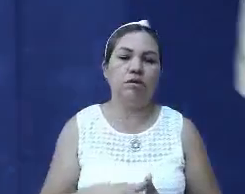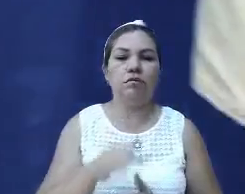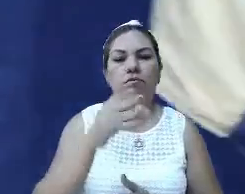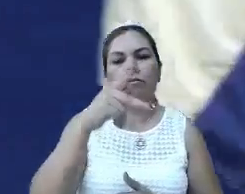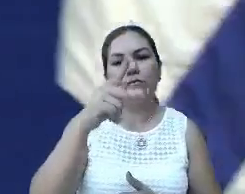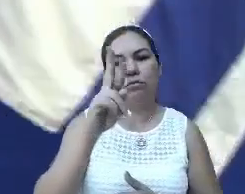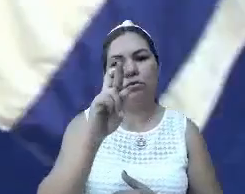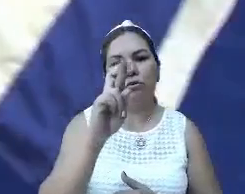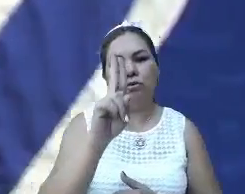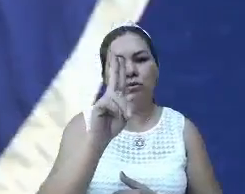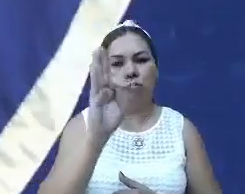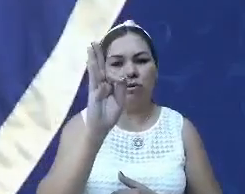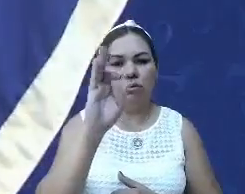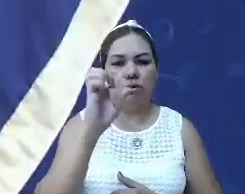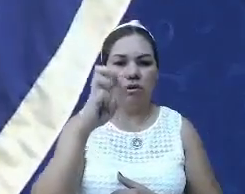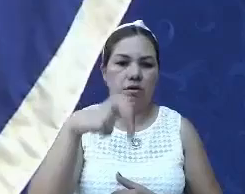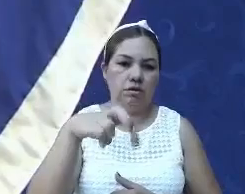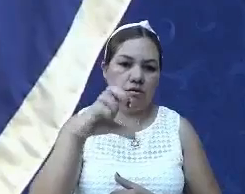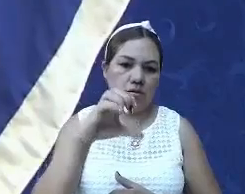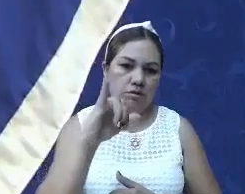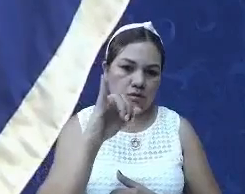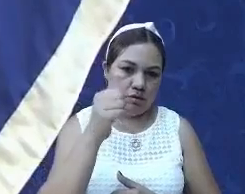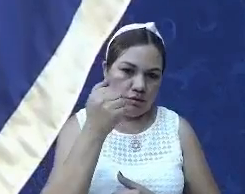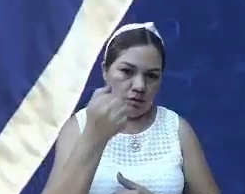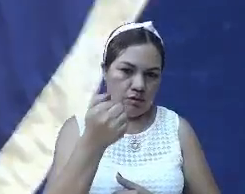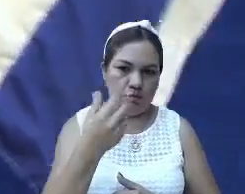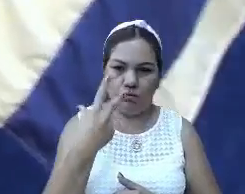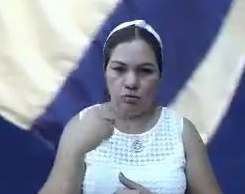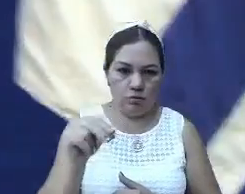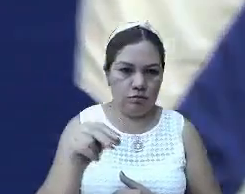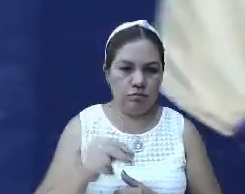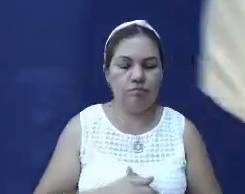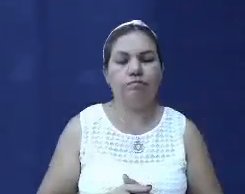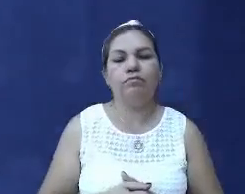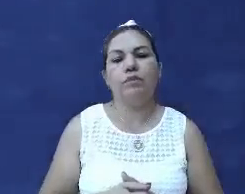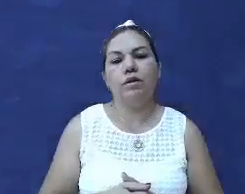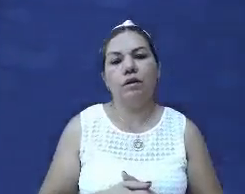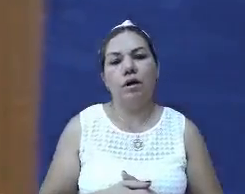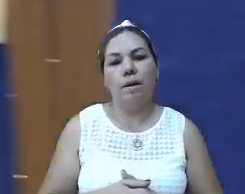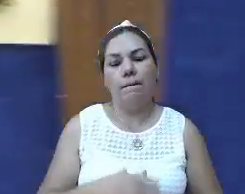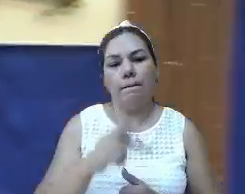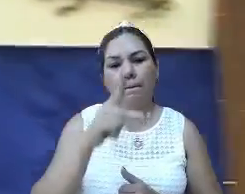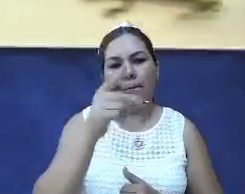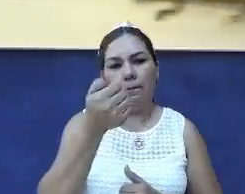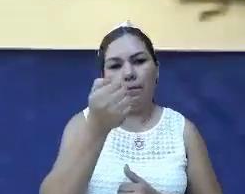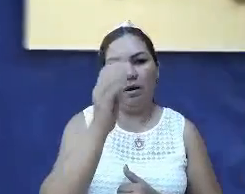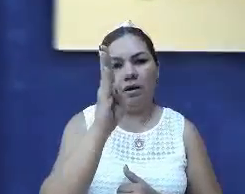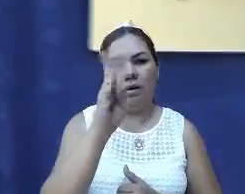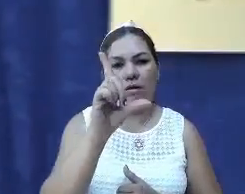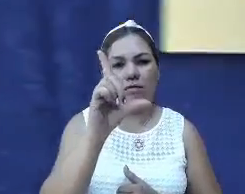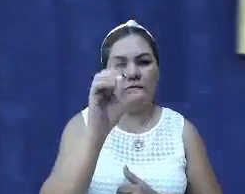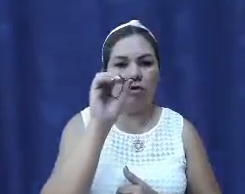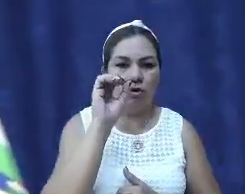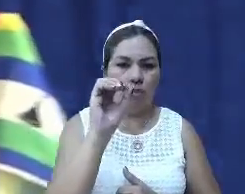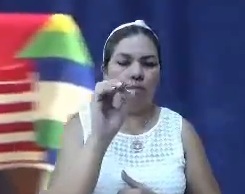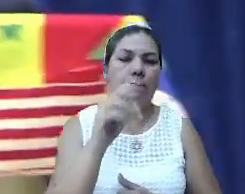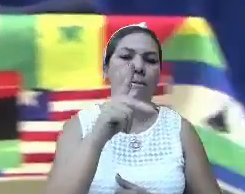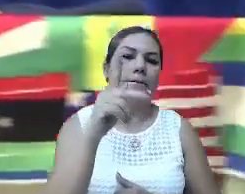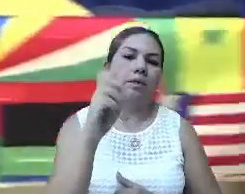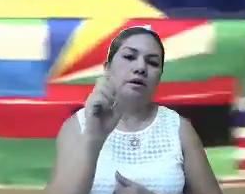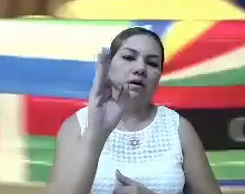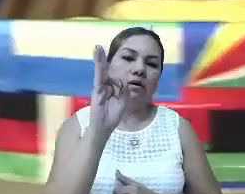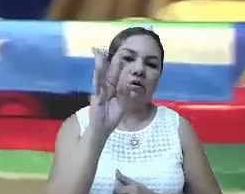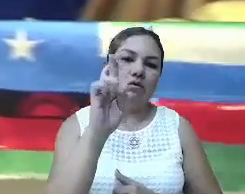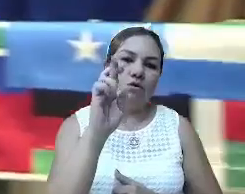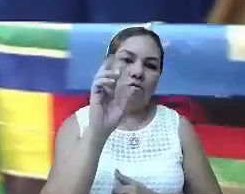Y la Biblia usted no la puede interpretar según su propia prudencia. ¿Qué dijo Pablo? ¿Qué dijo Pedro? Los santos